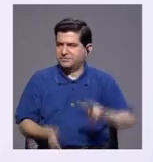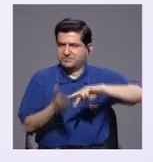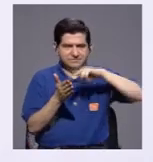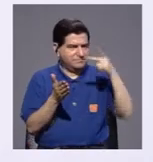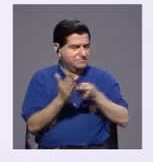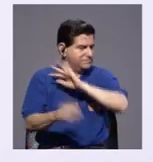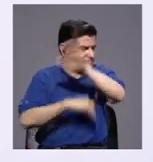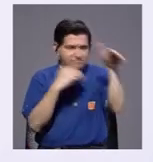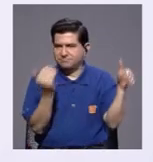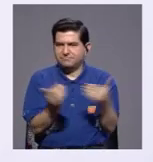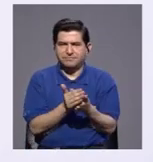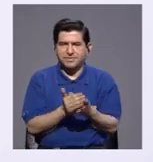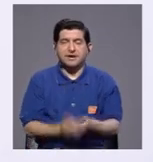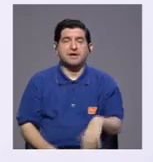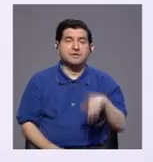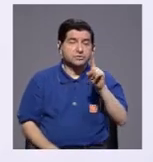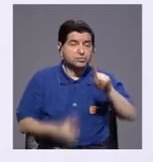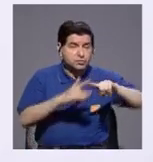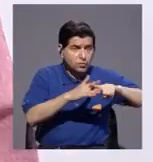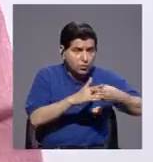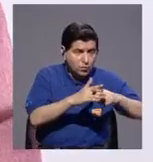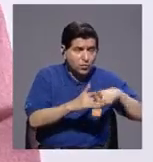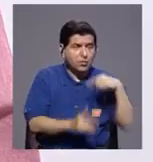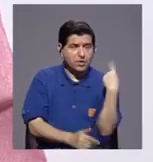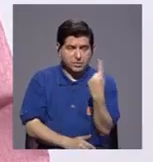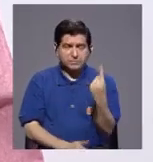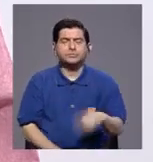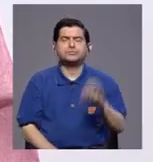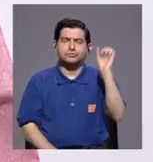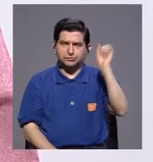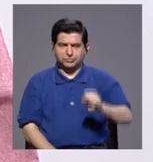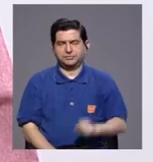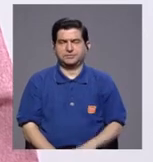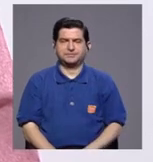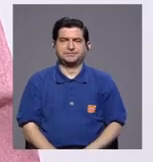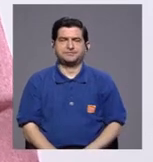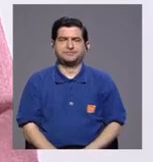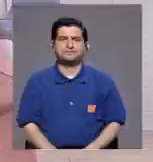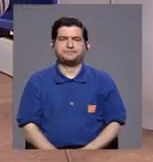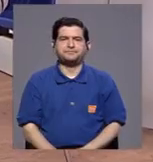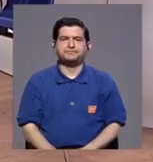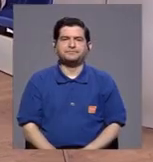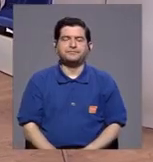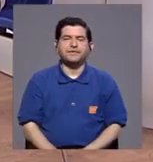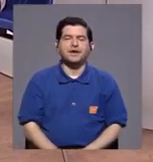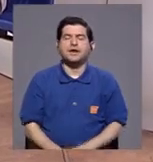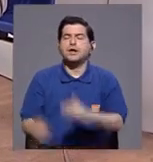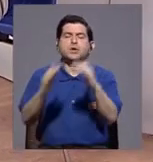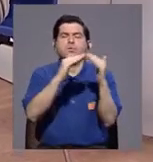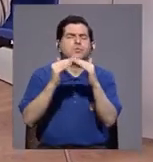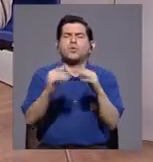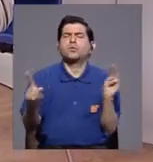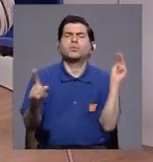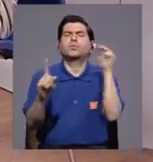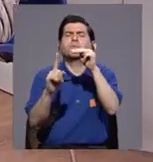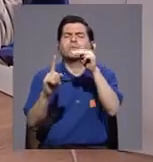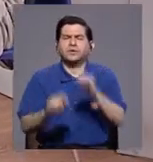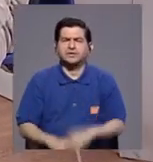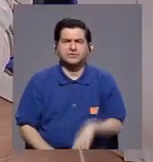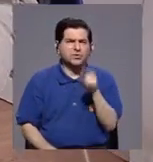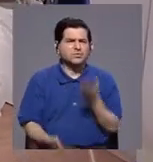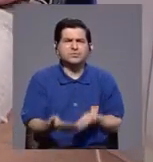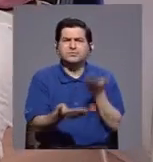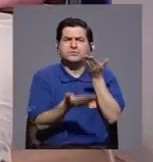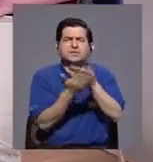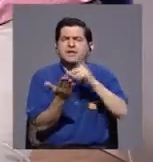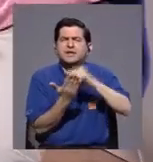todo podemos hablar que es una herramienta una especie herramienta ahora público meta hablemos de que que se propusieron